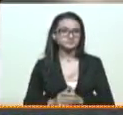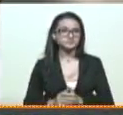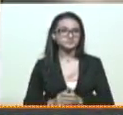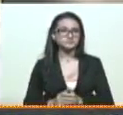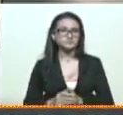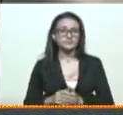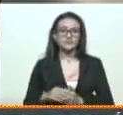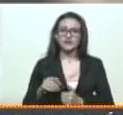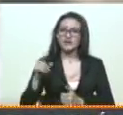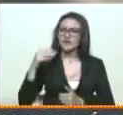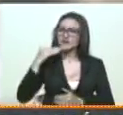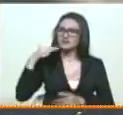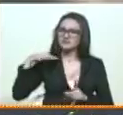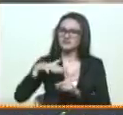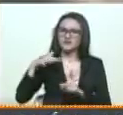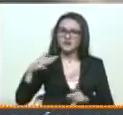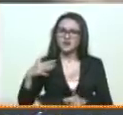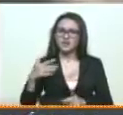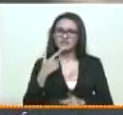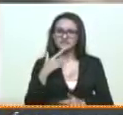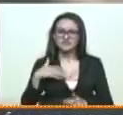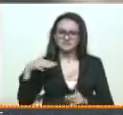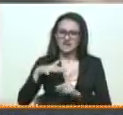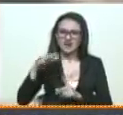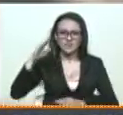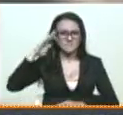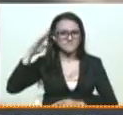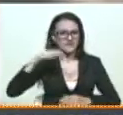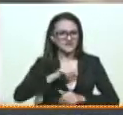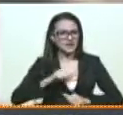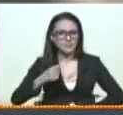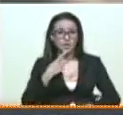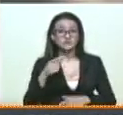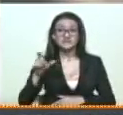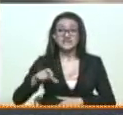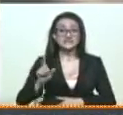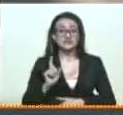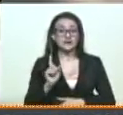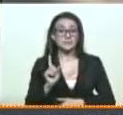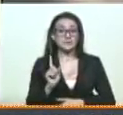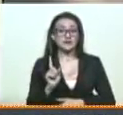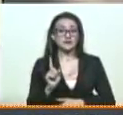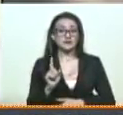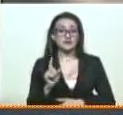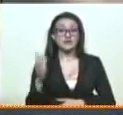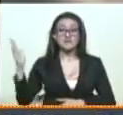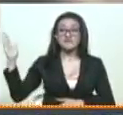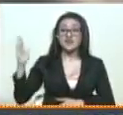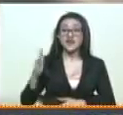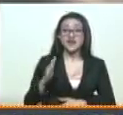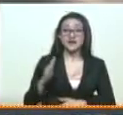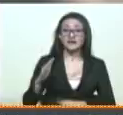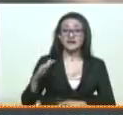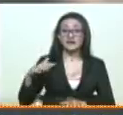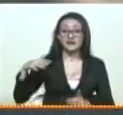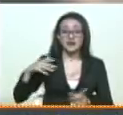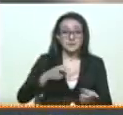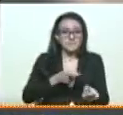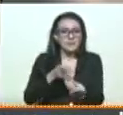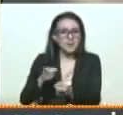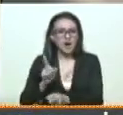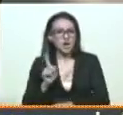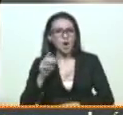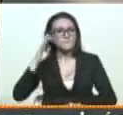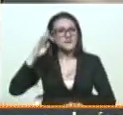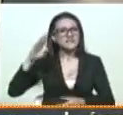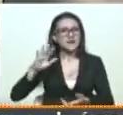Trump dijo que no descartaba una operación militar, pero eso no quiere decir necesariamente que es que vienen los marines con las armas. Una operación